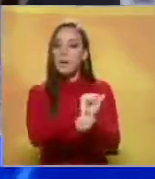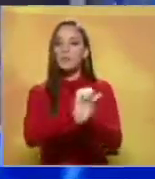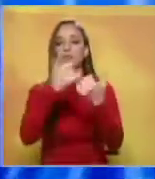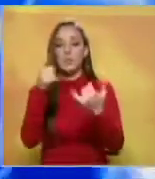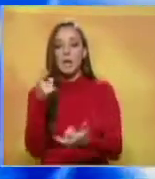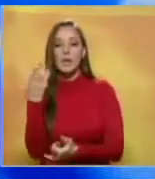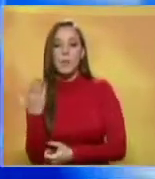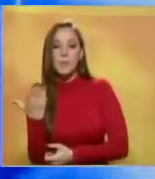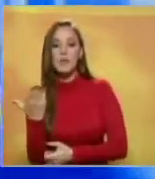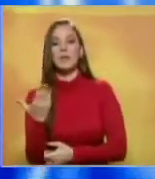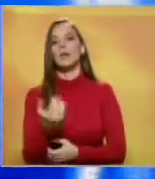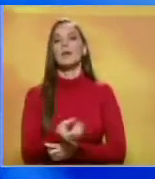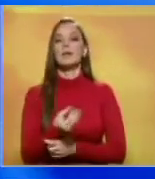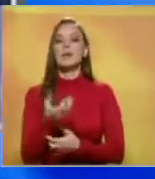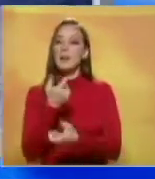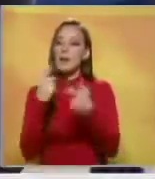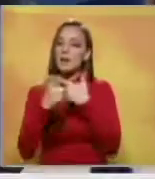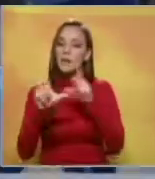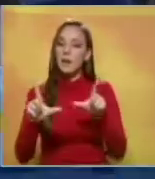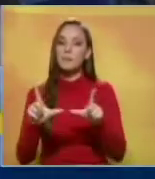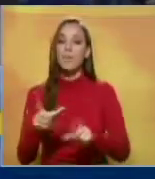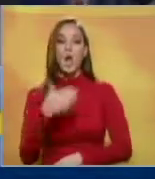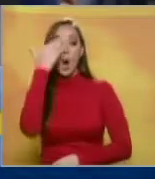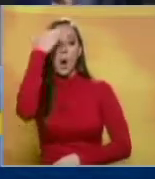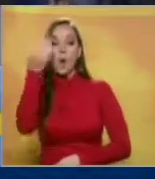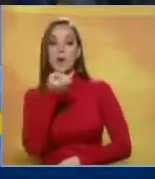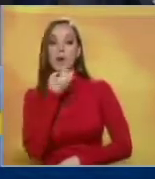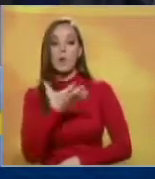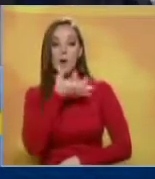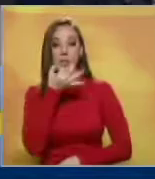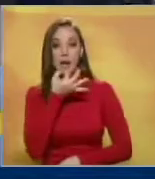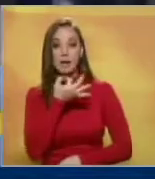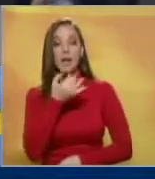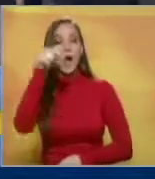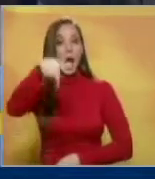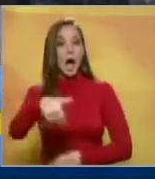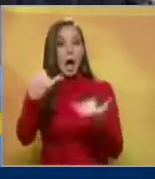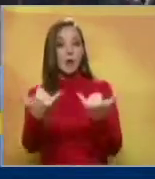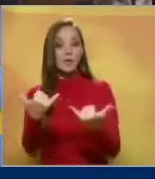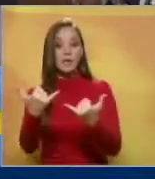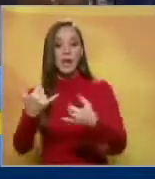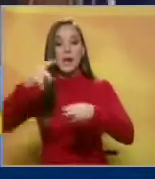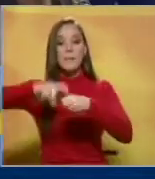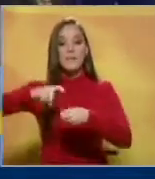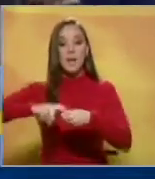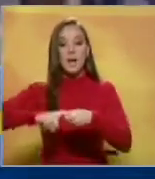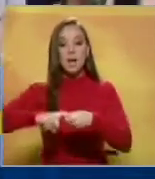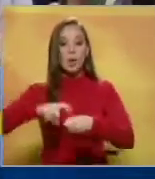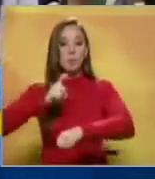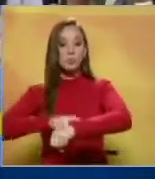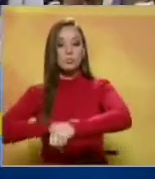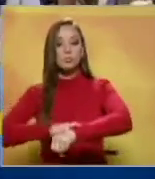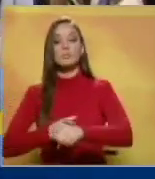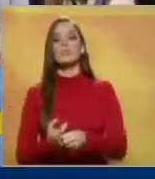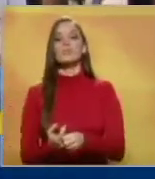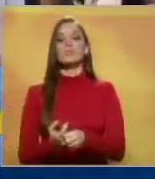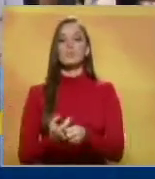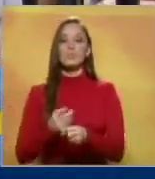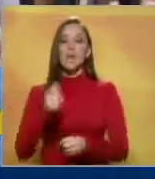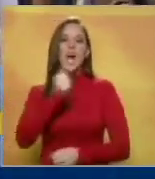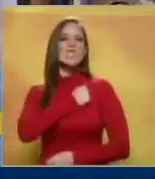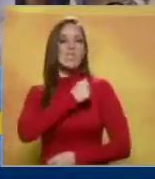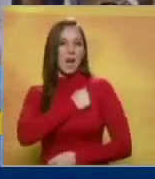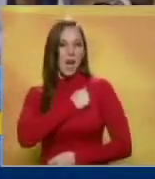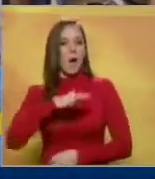hola buenas tardes hacemos este contacto a esta hora del mediodía desde la plaza luis brión de chacaíto en el municipio chacao donde